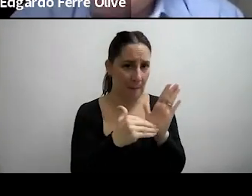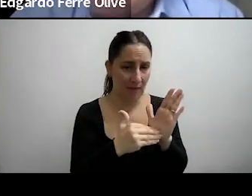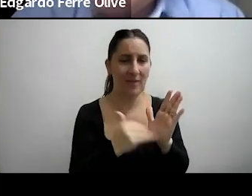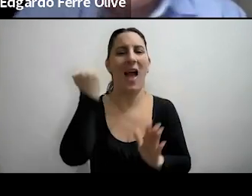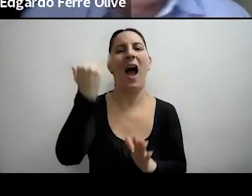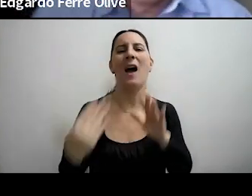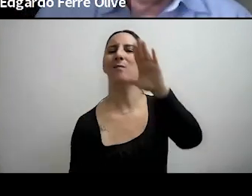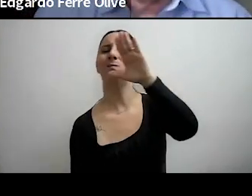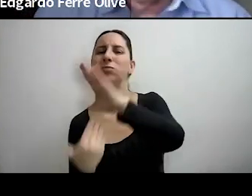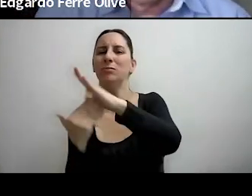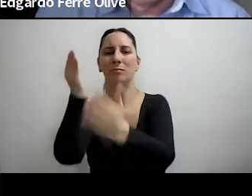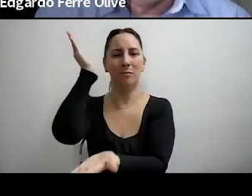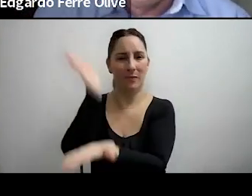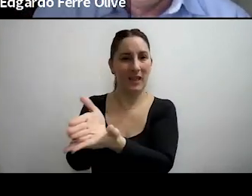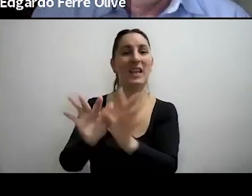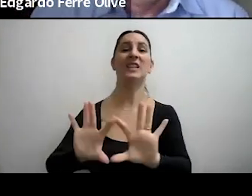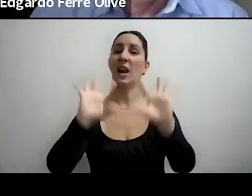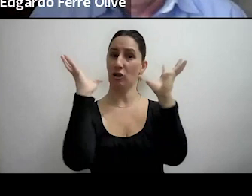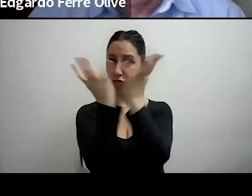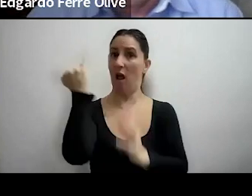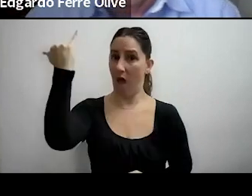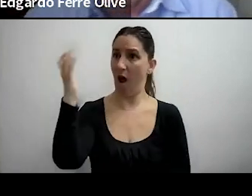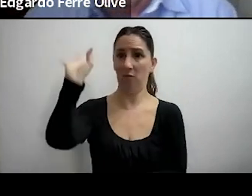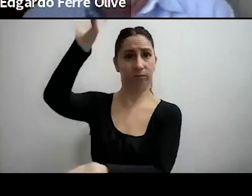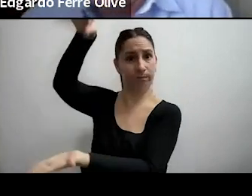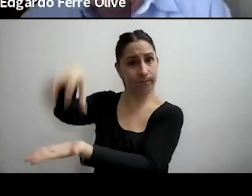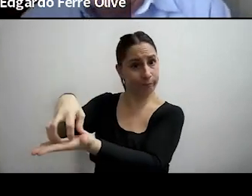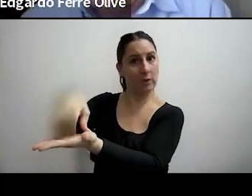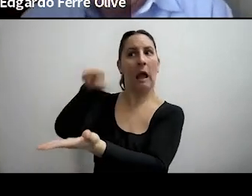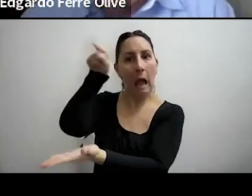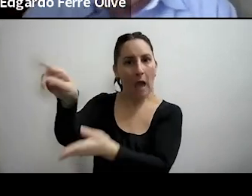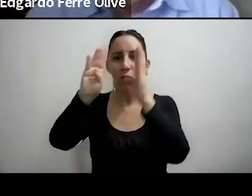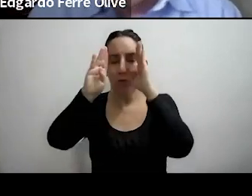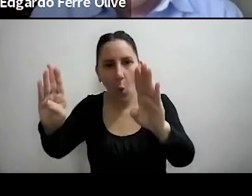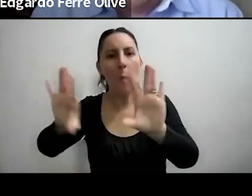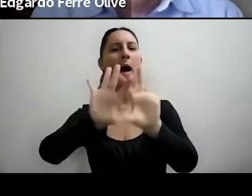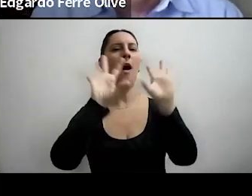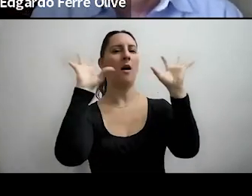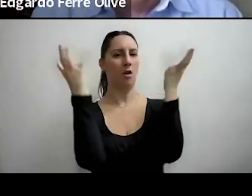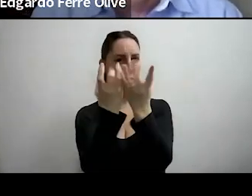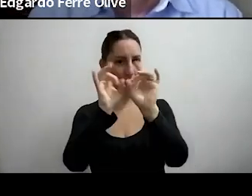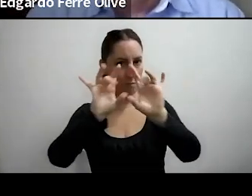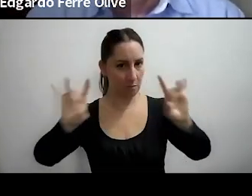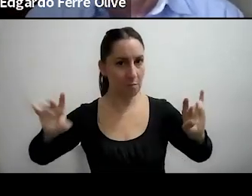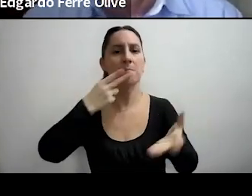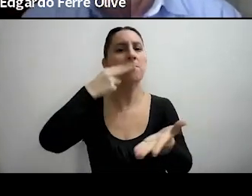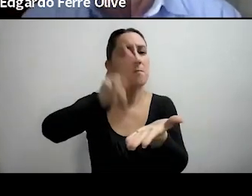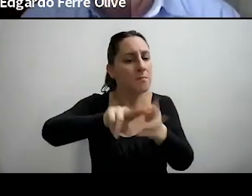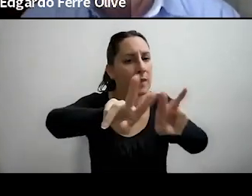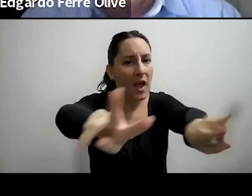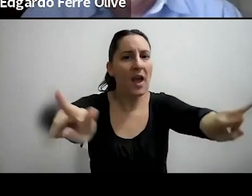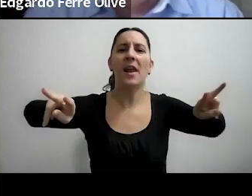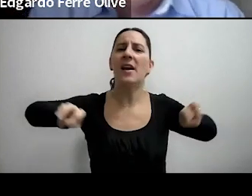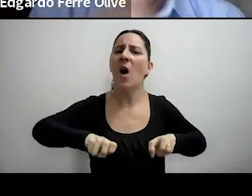Internacional, bueno, en vez de una Corte Penal Internacional, un tratamiento internacional ambiental, con un tributo que se recauda en función